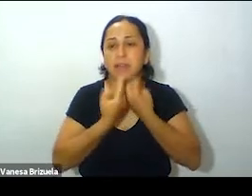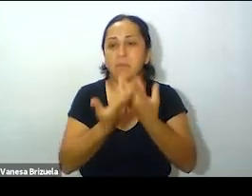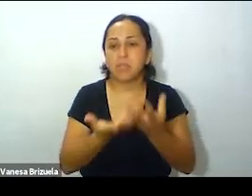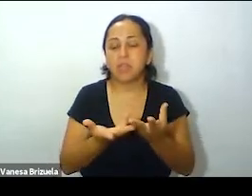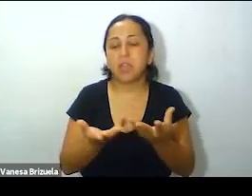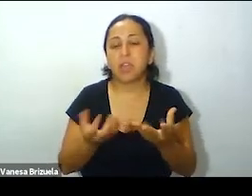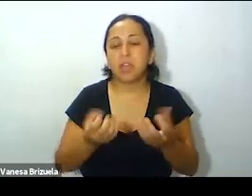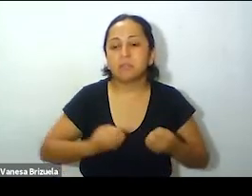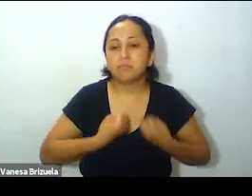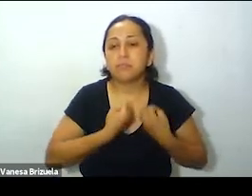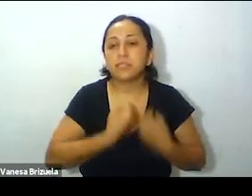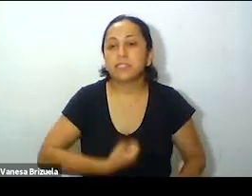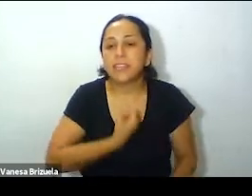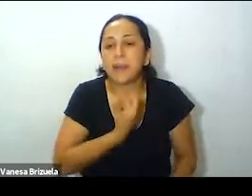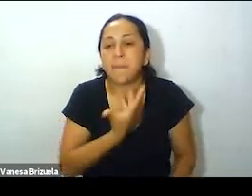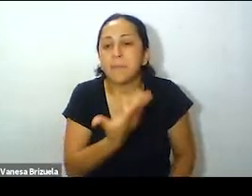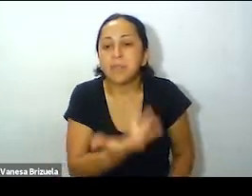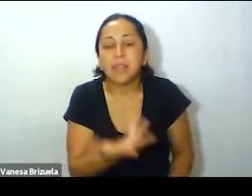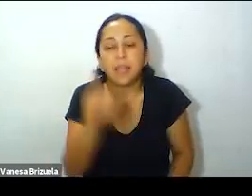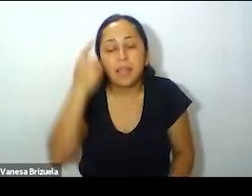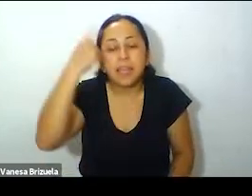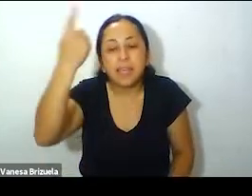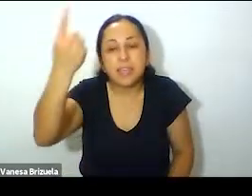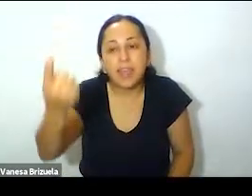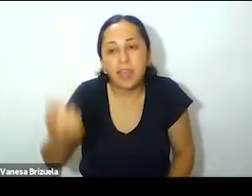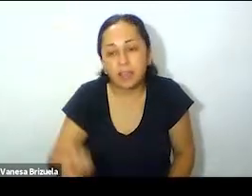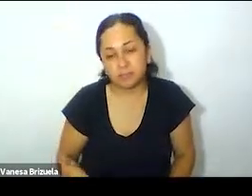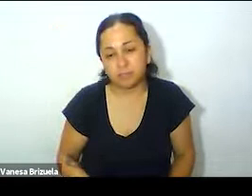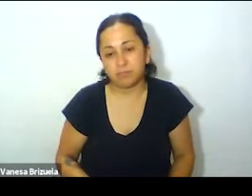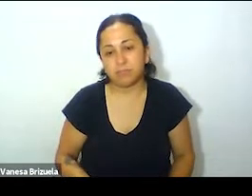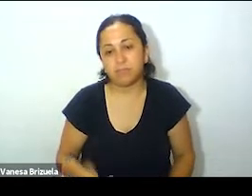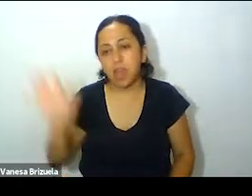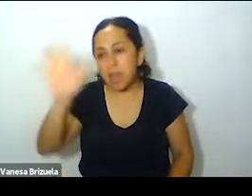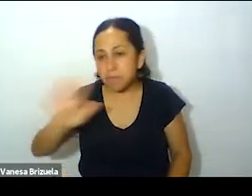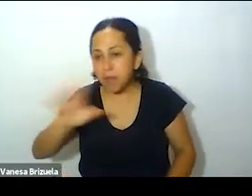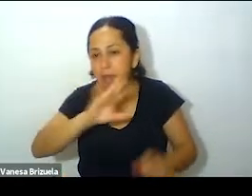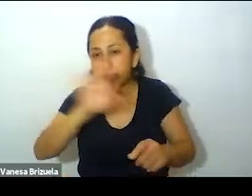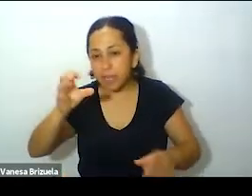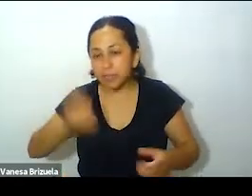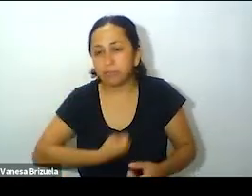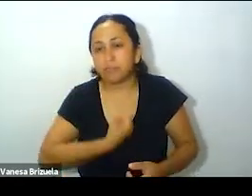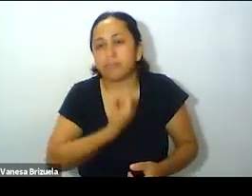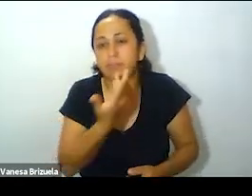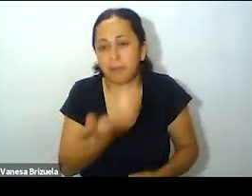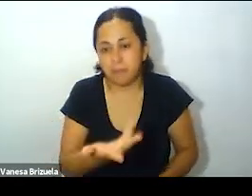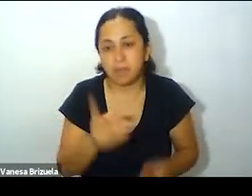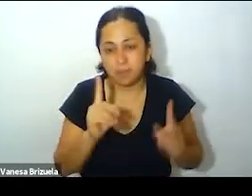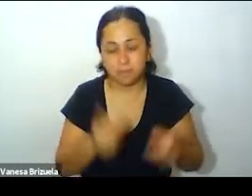a transmitir por ahí, a anclar un poco la idea que se quiere transmitir con las imágenes y demás.